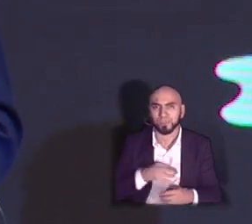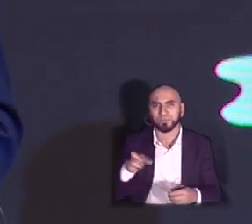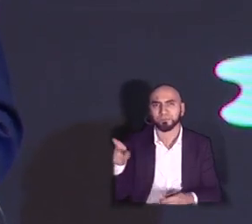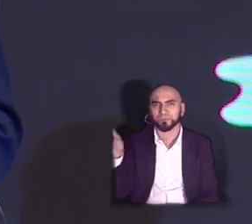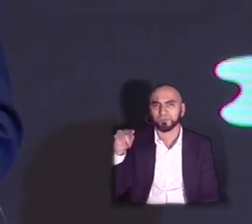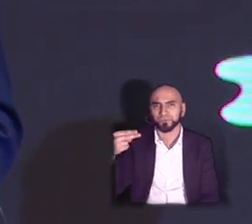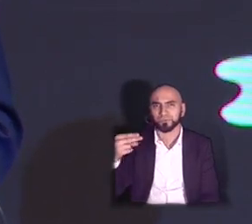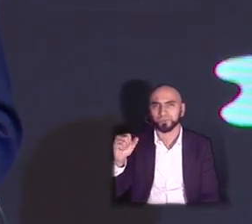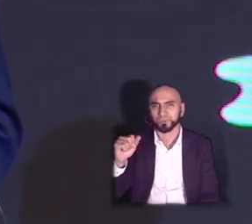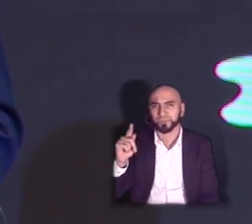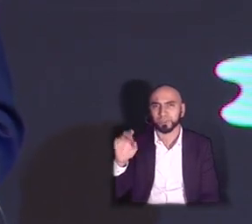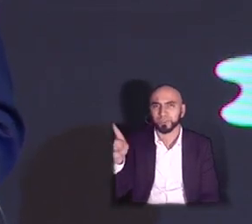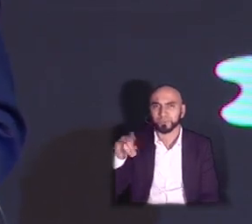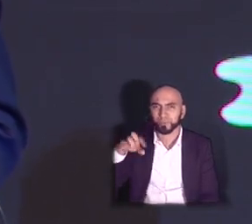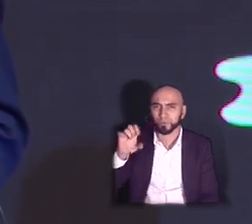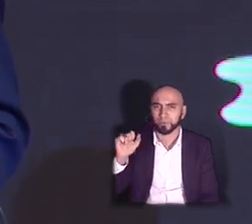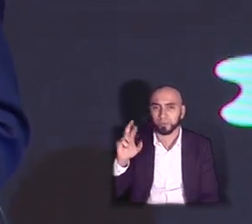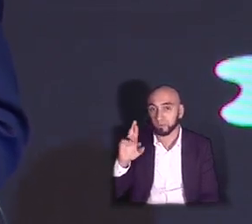Una